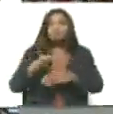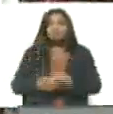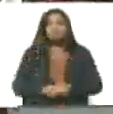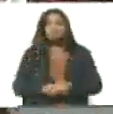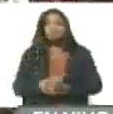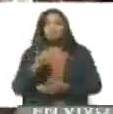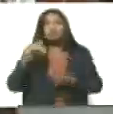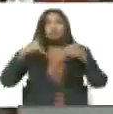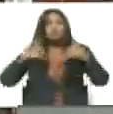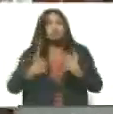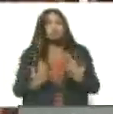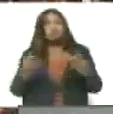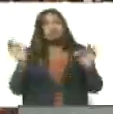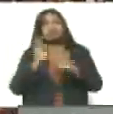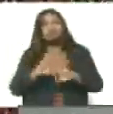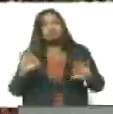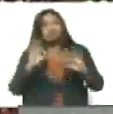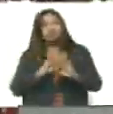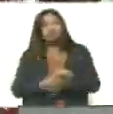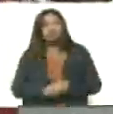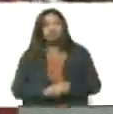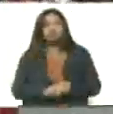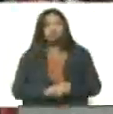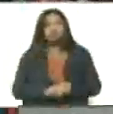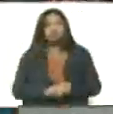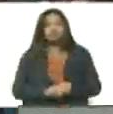nos rendimos.